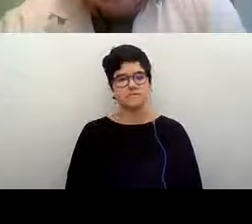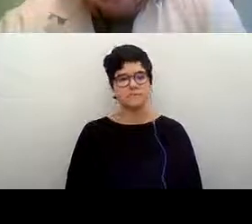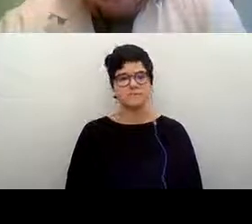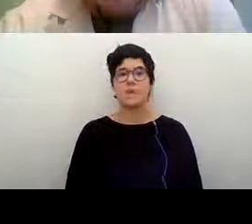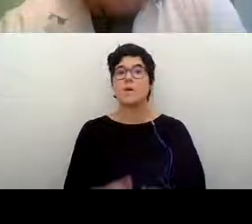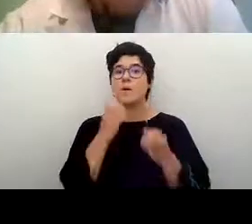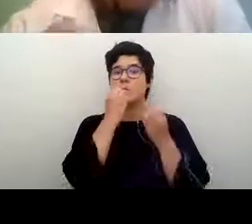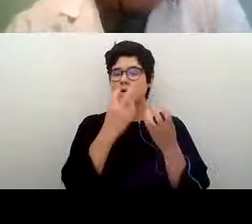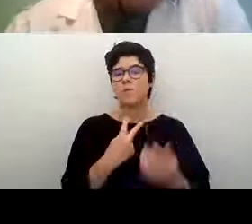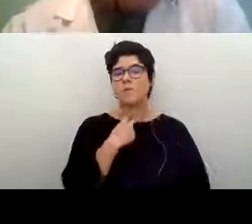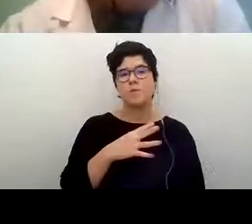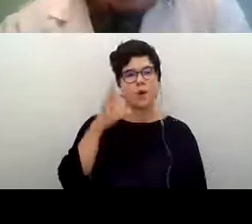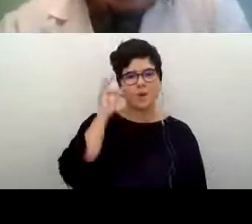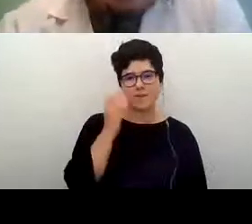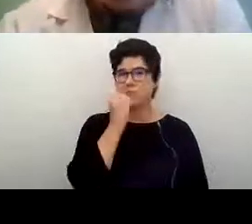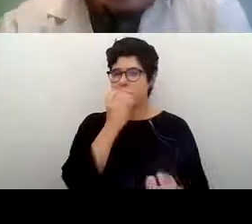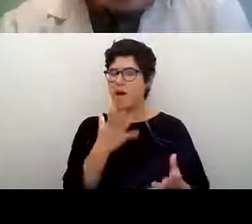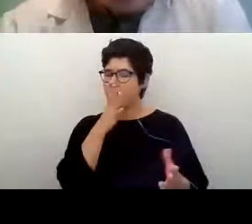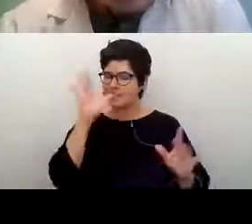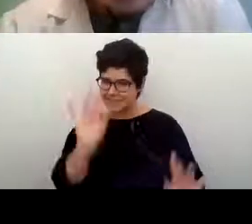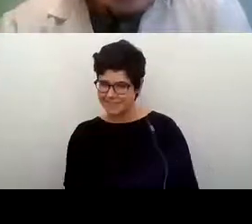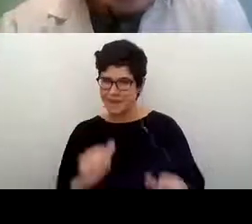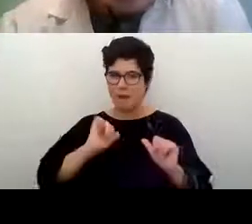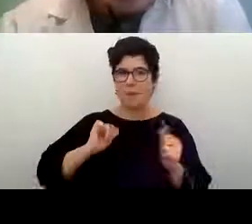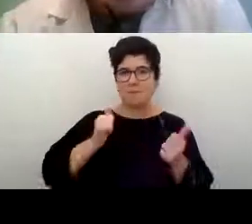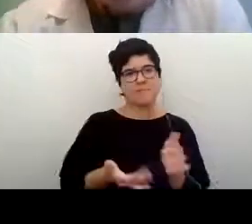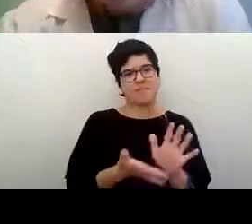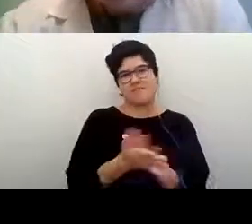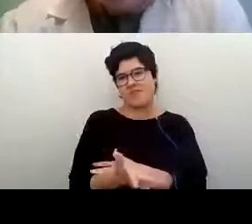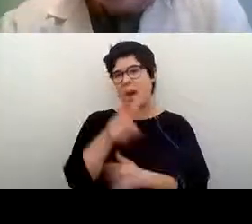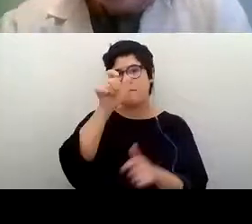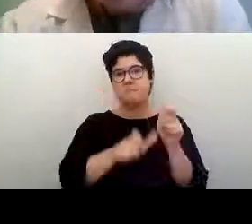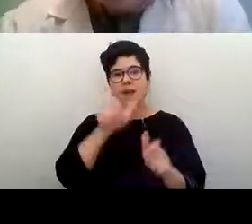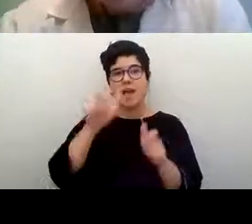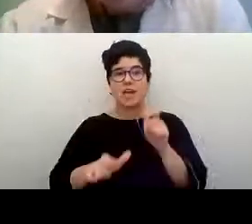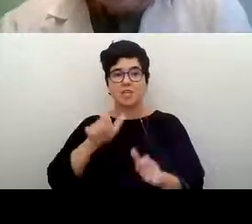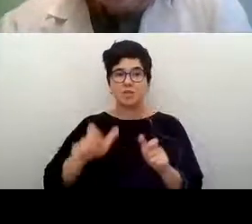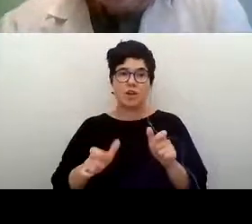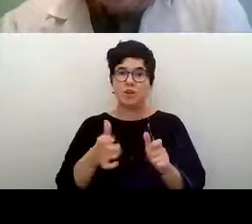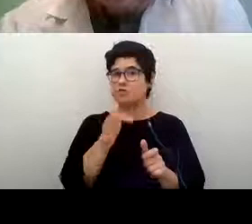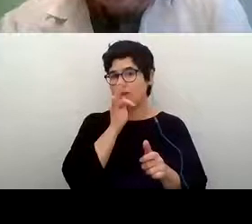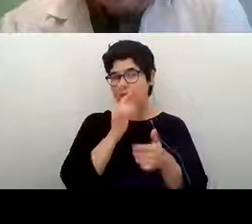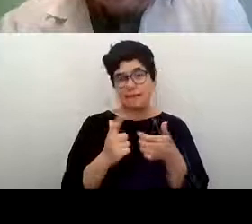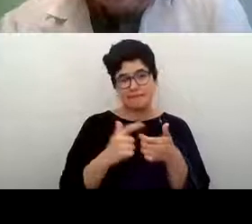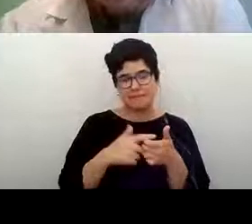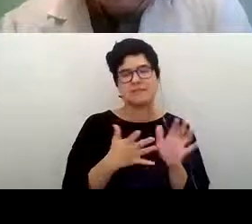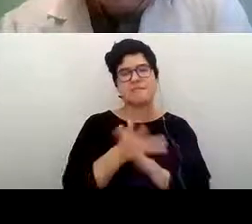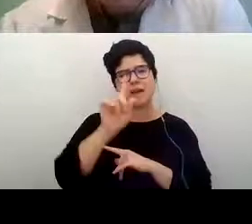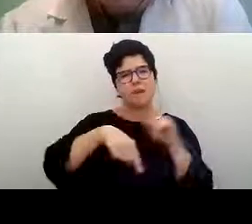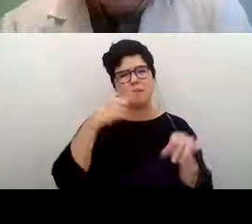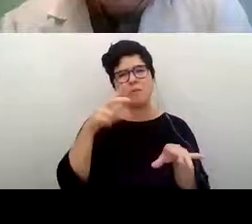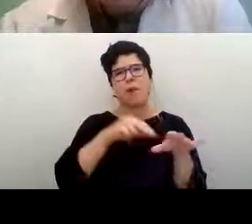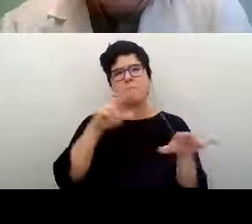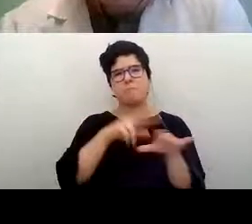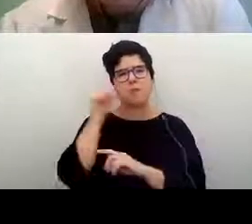Bueno, pues ahora sí que sí, empezamos. Los más rezagados ya podrán ver el vídeo, si se lo han perdido,